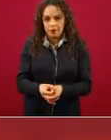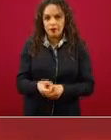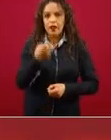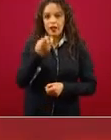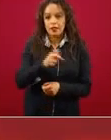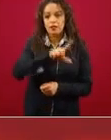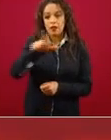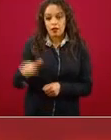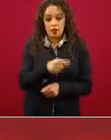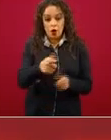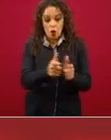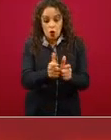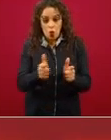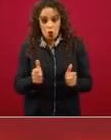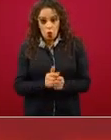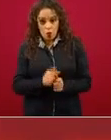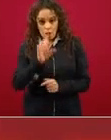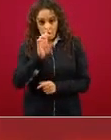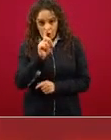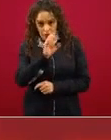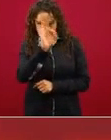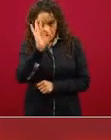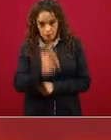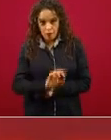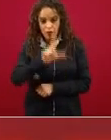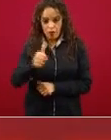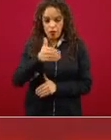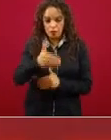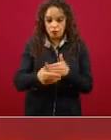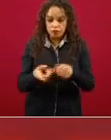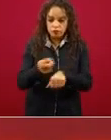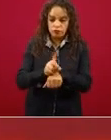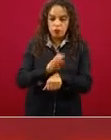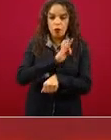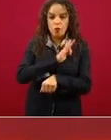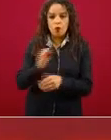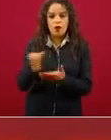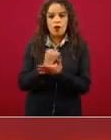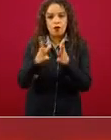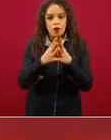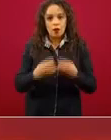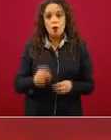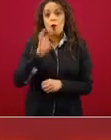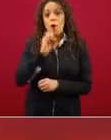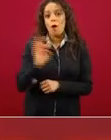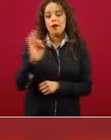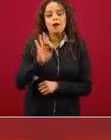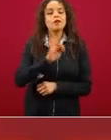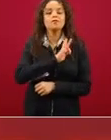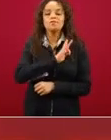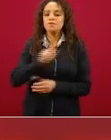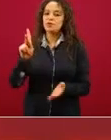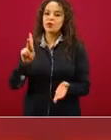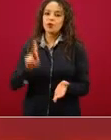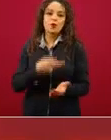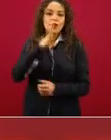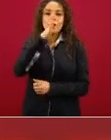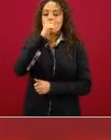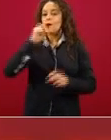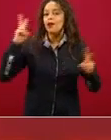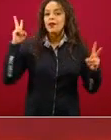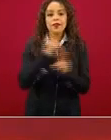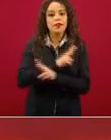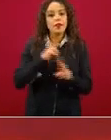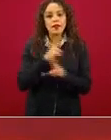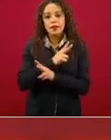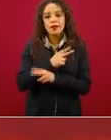de 30 una recuperación en los siguientes días, o pueden volver nuevamente a caer en una insuficiencia respiratoria